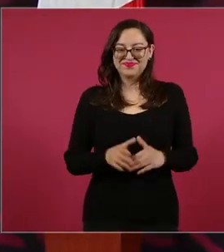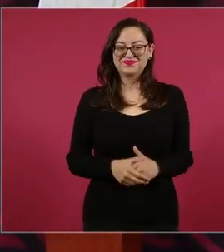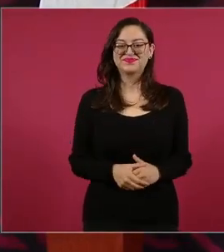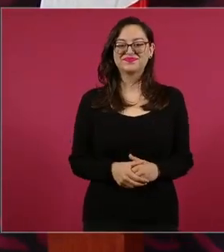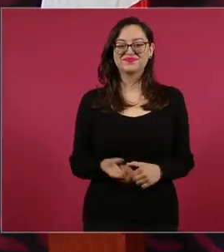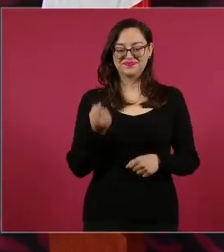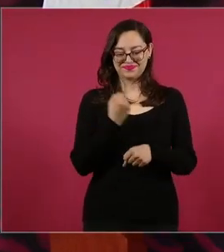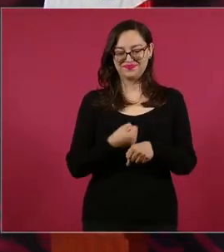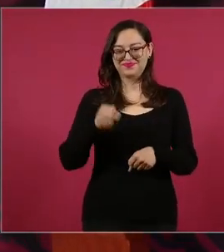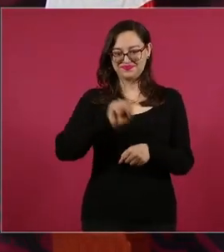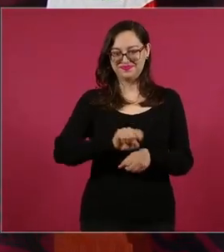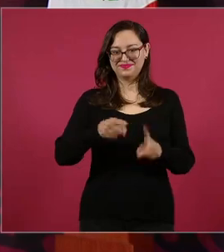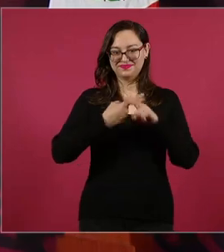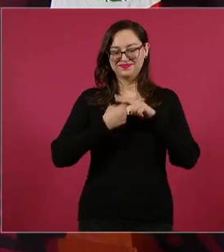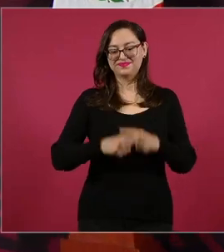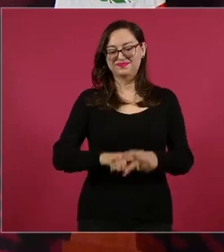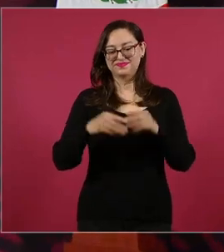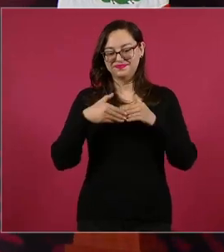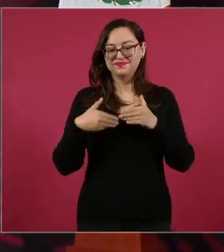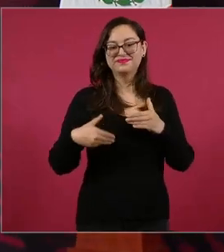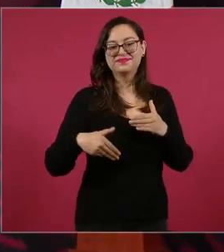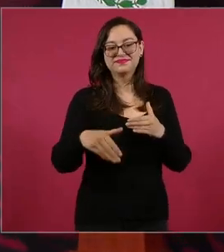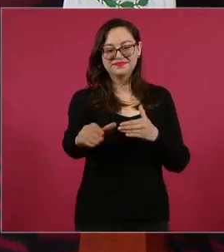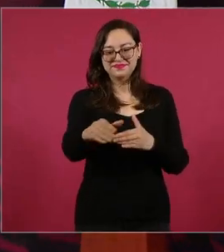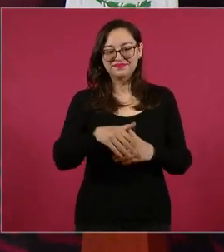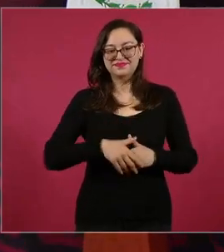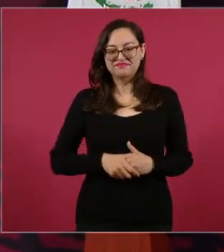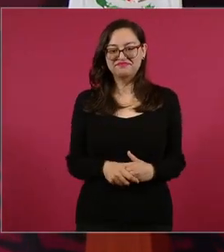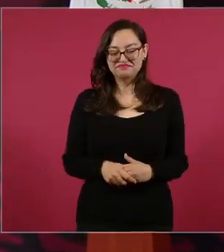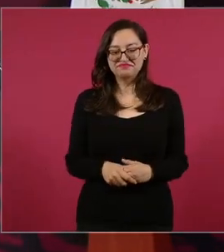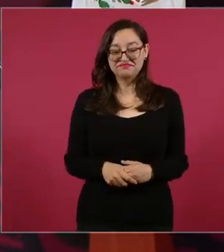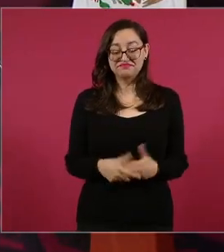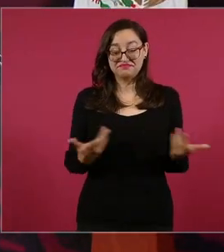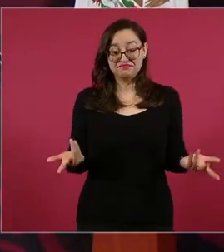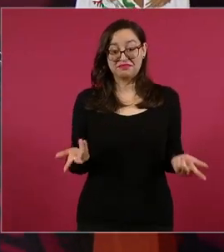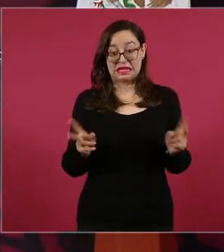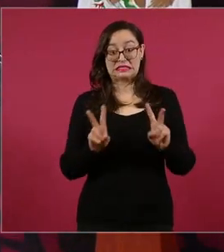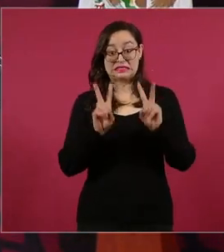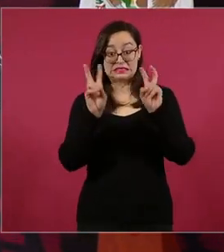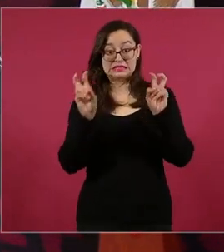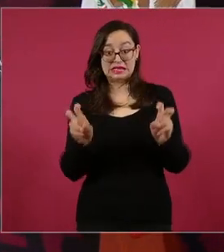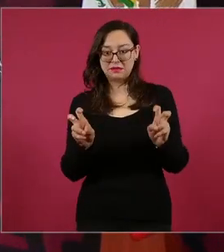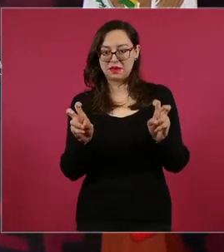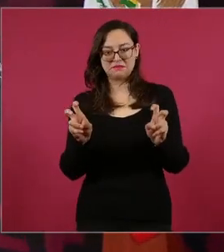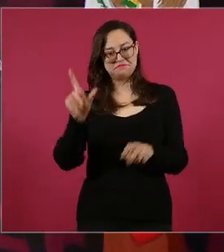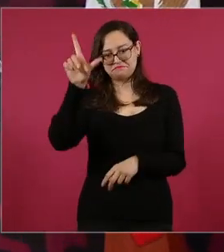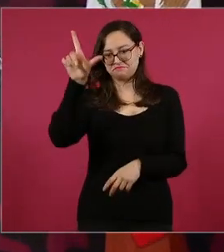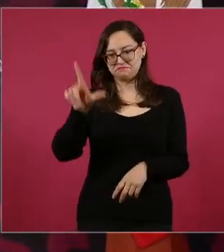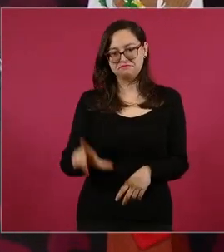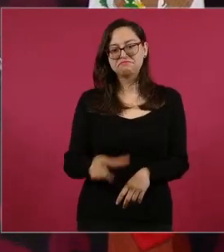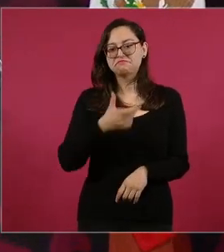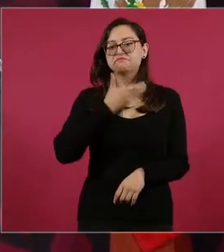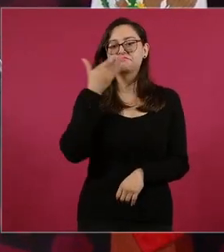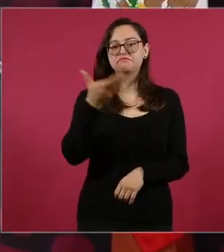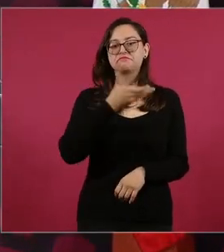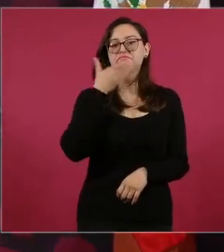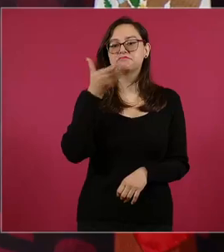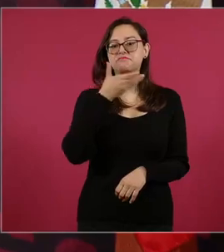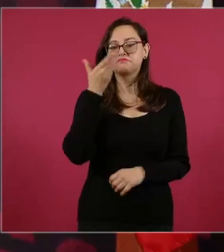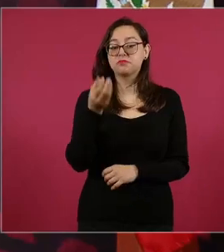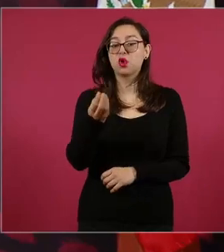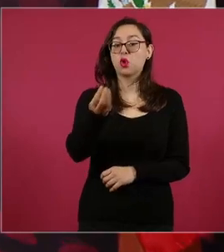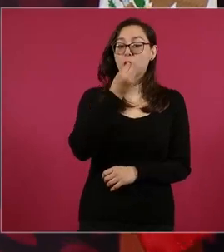siempre con el quién es quién en los precios de alimentos, de combustibles, y